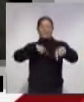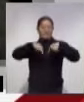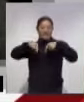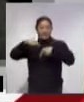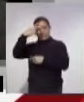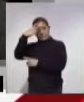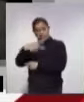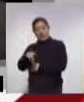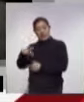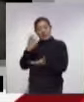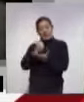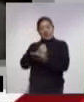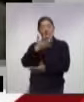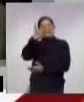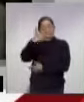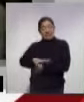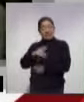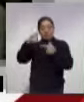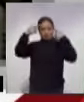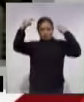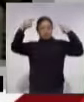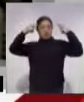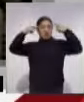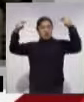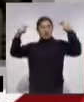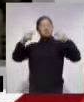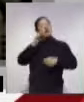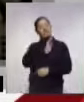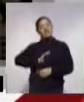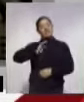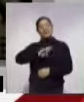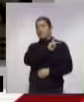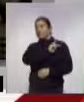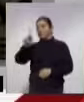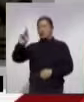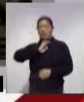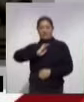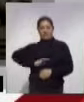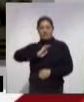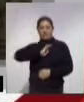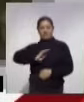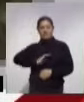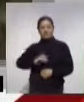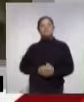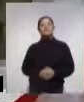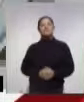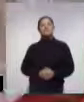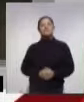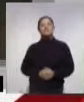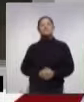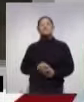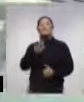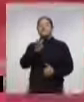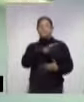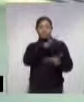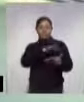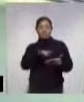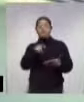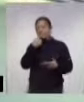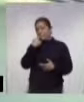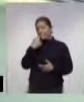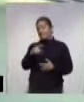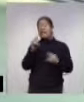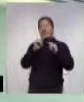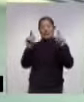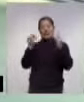mexicano, donde ha ganado 10 títulos de liga. Felicidades a todos los fanáticos escarlata. Y bueno, el dato a mencionar que Tlaxcala